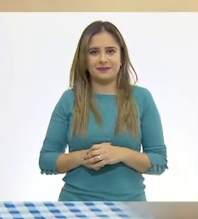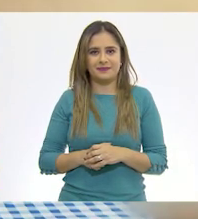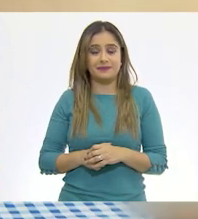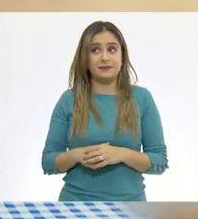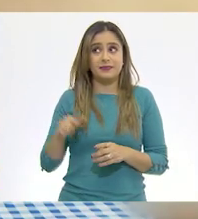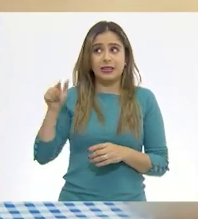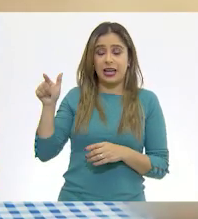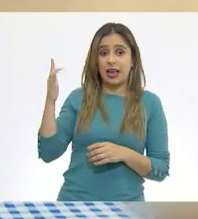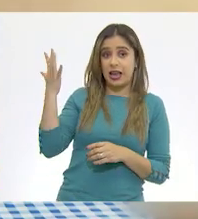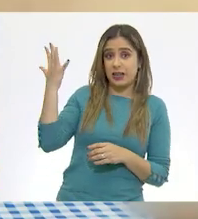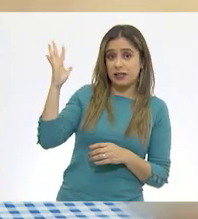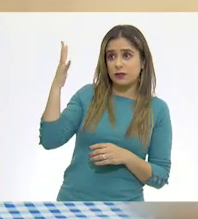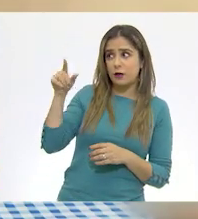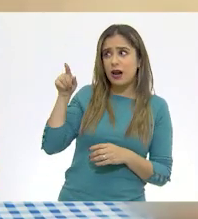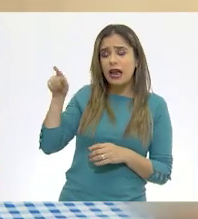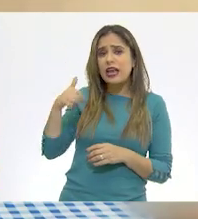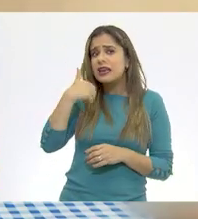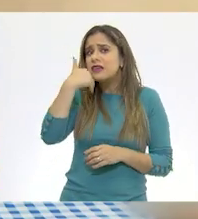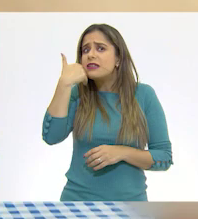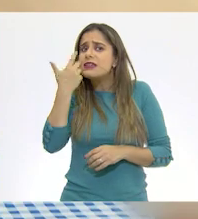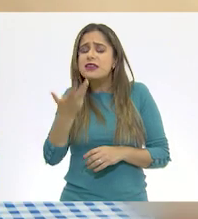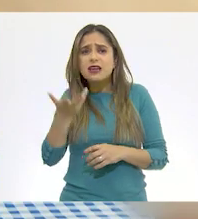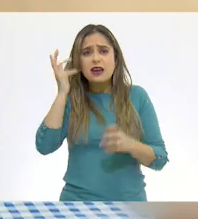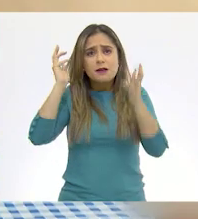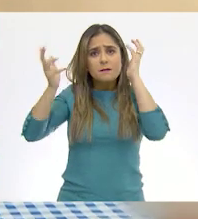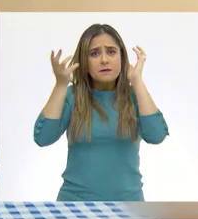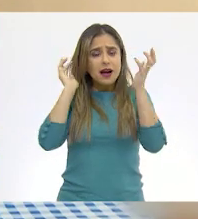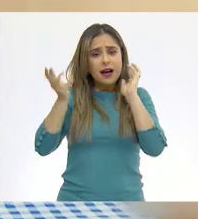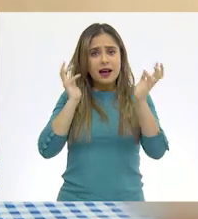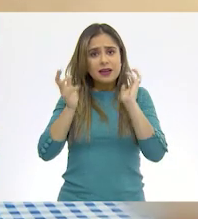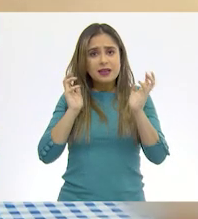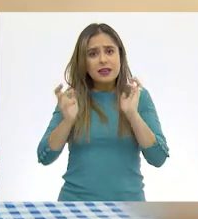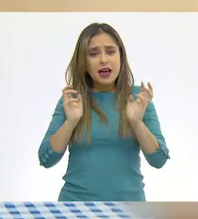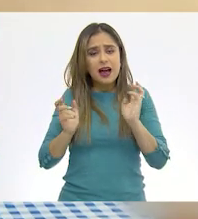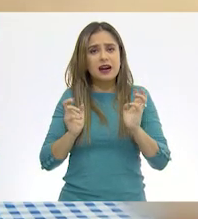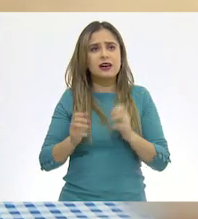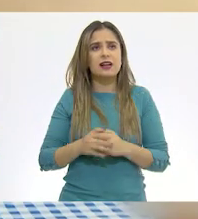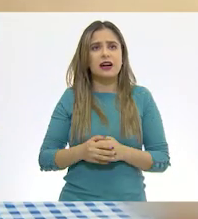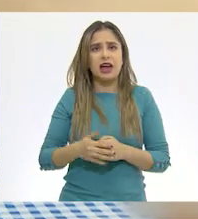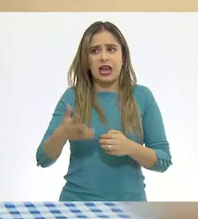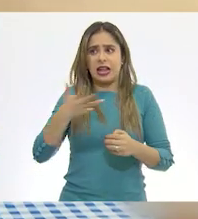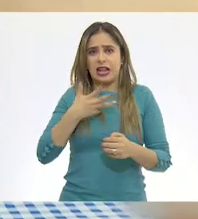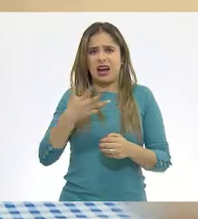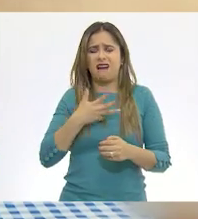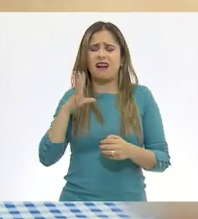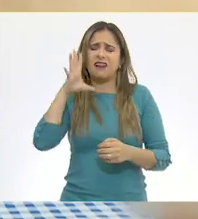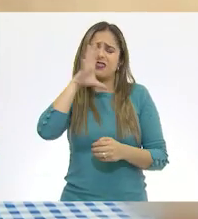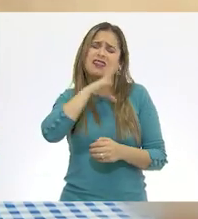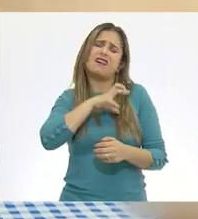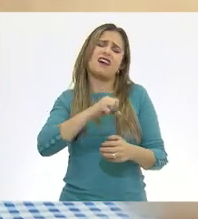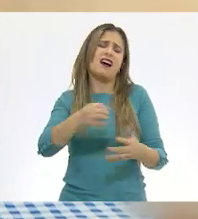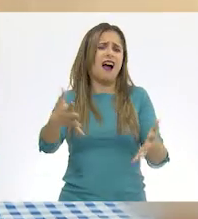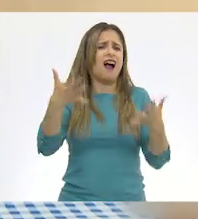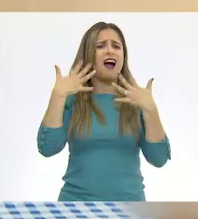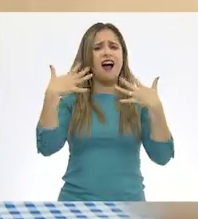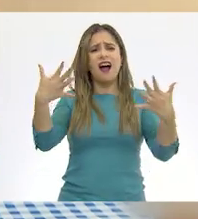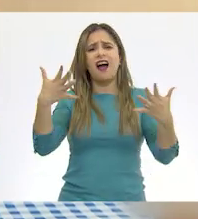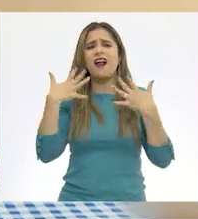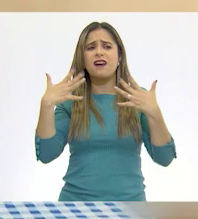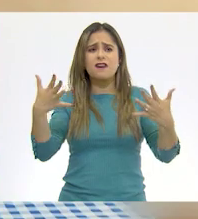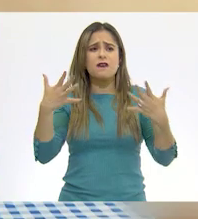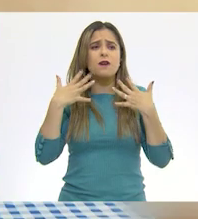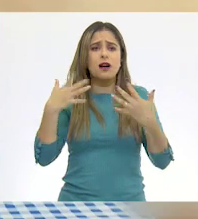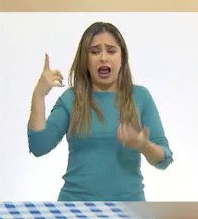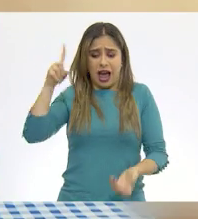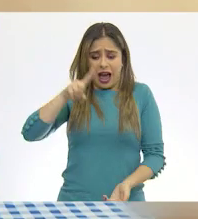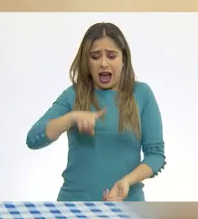El sol quería bañarse porque tenía calor. Llevaba el